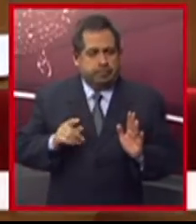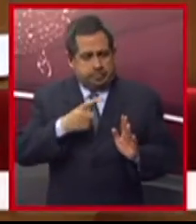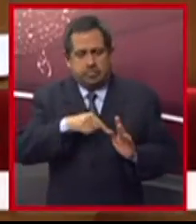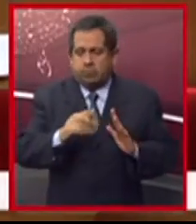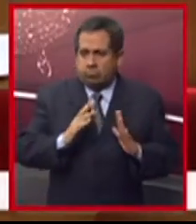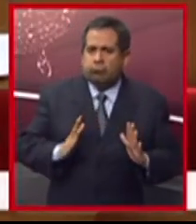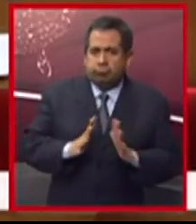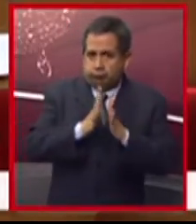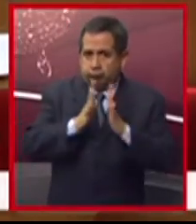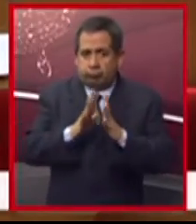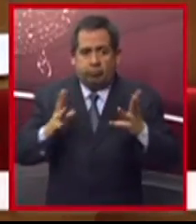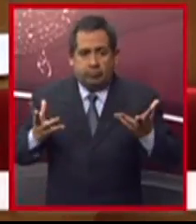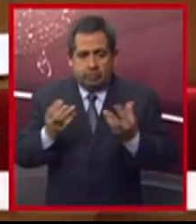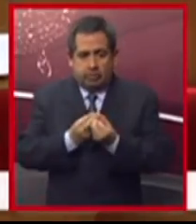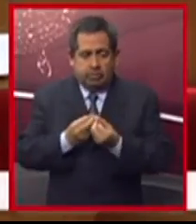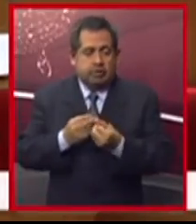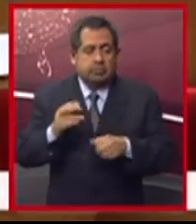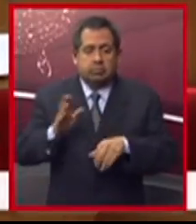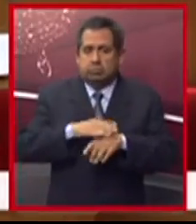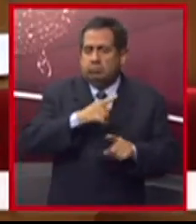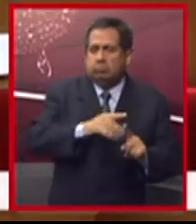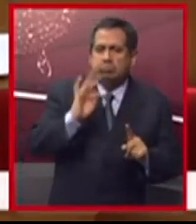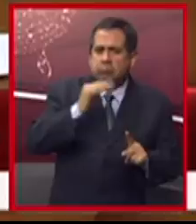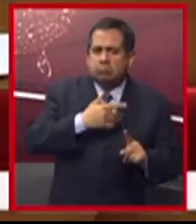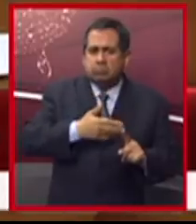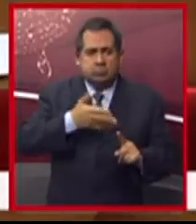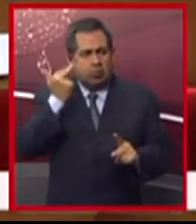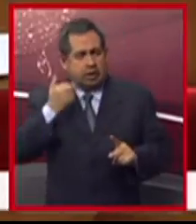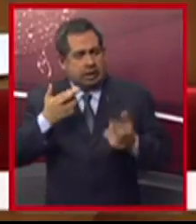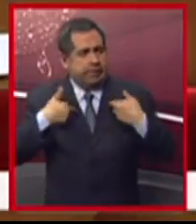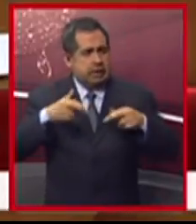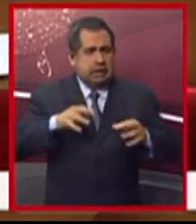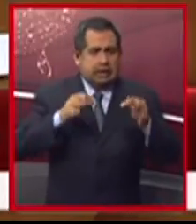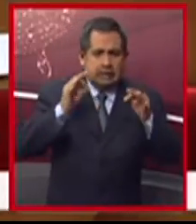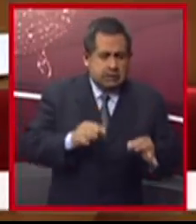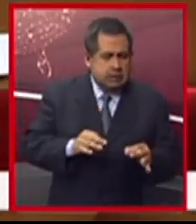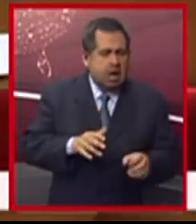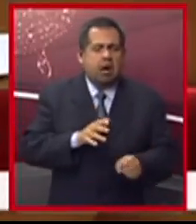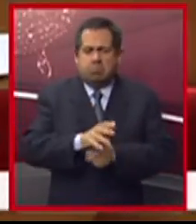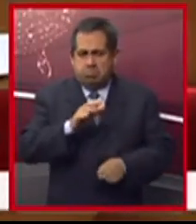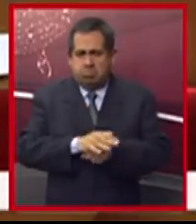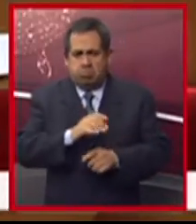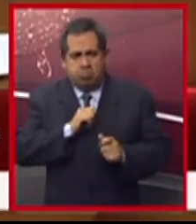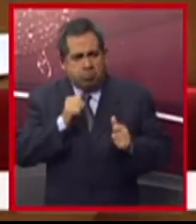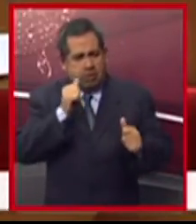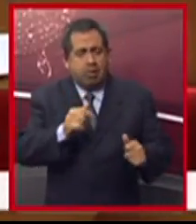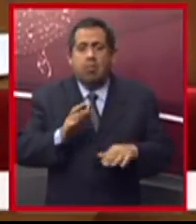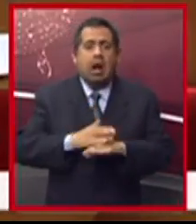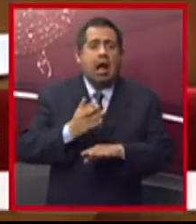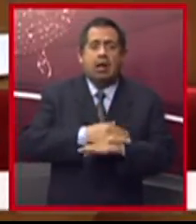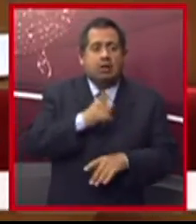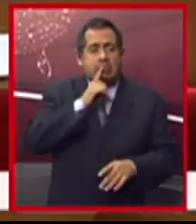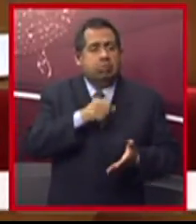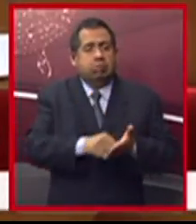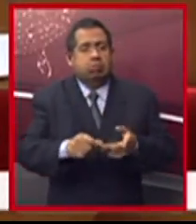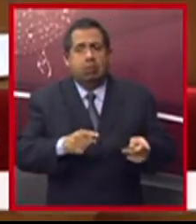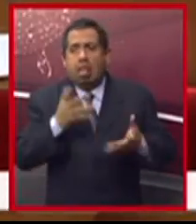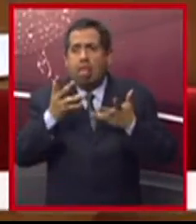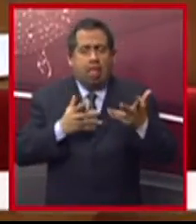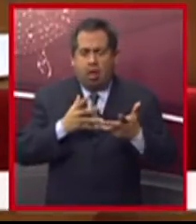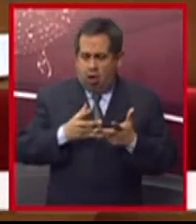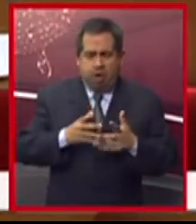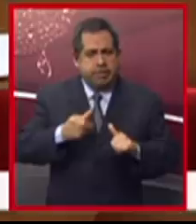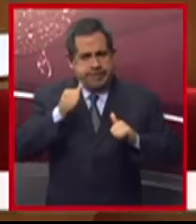vida democrática del país, no tengan formación o representaciones legales suficientes, anulándose así la certeza